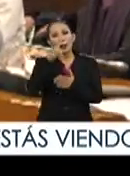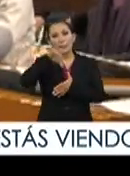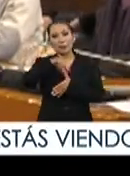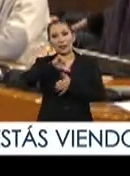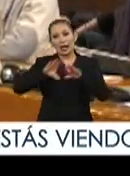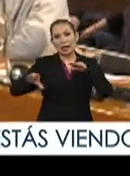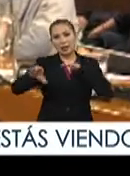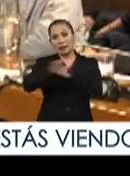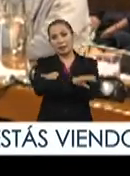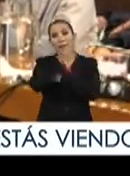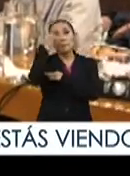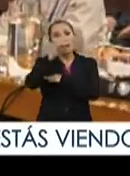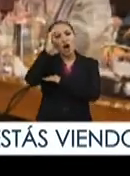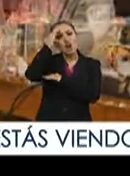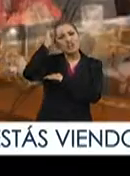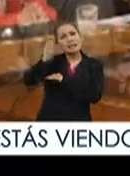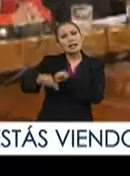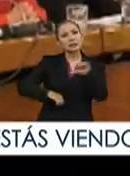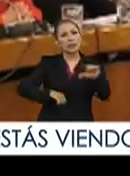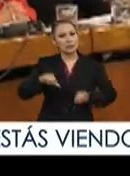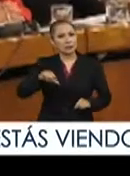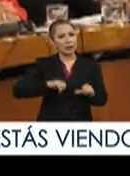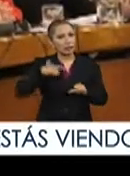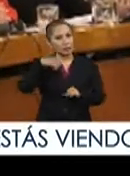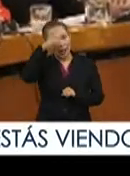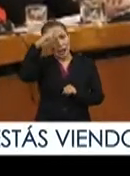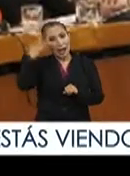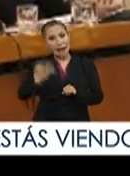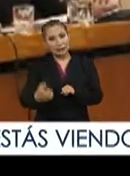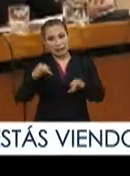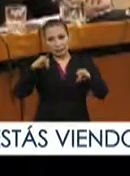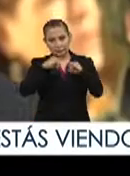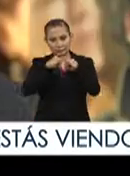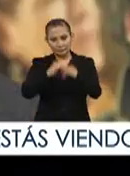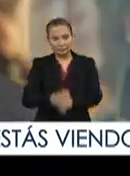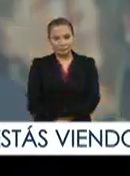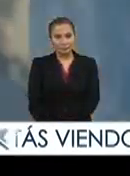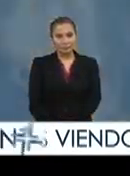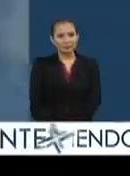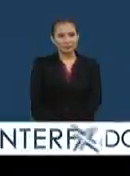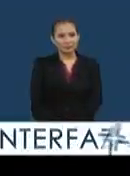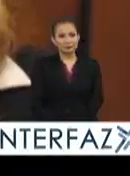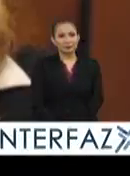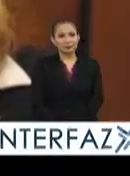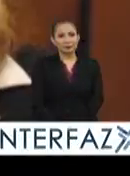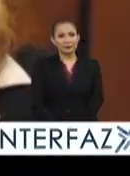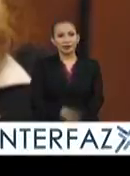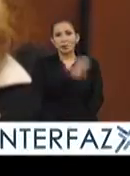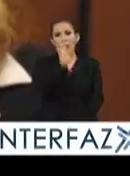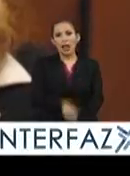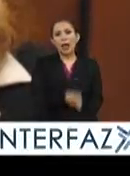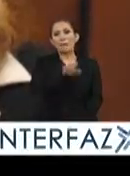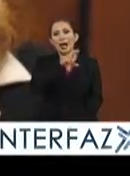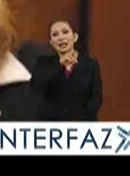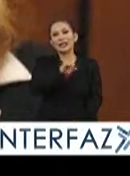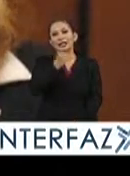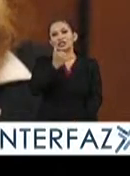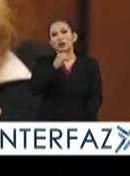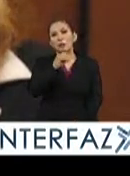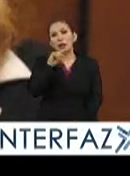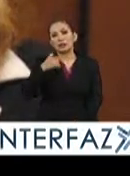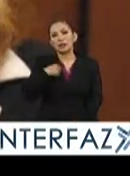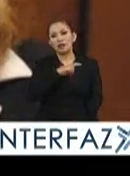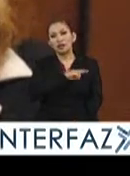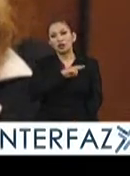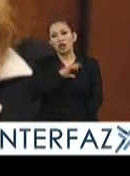Latina y el Caribe, para conocer las actividades de verano de esta institución. Fallece Marillo Paz, viuda